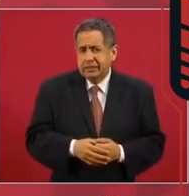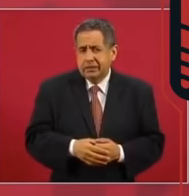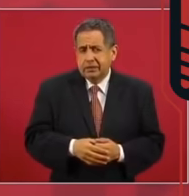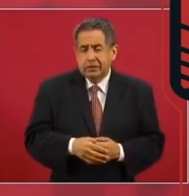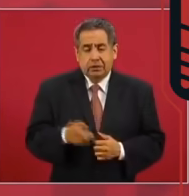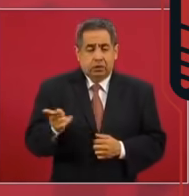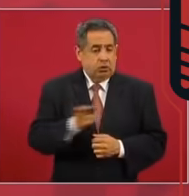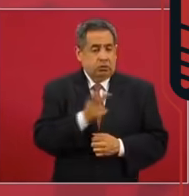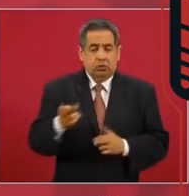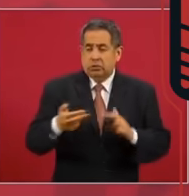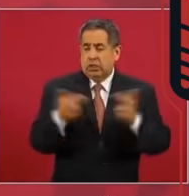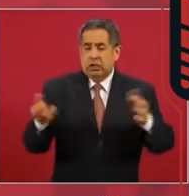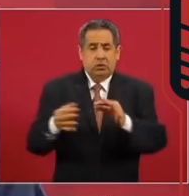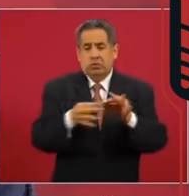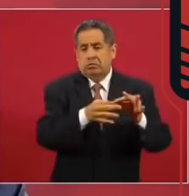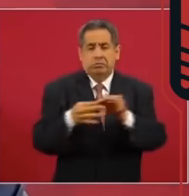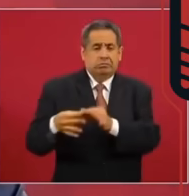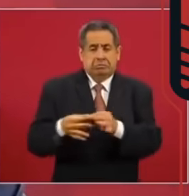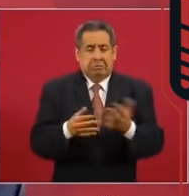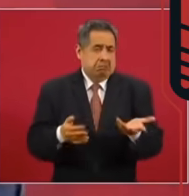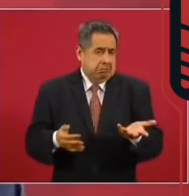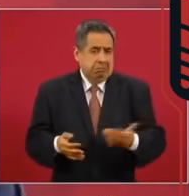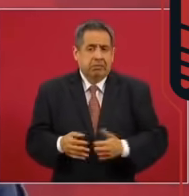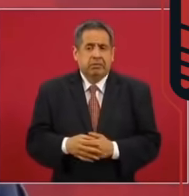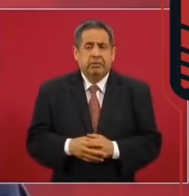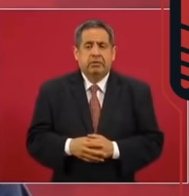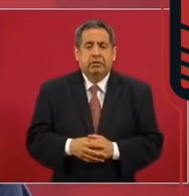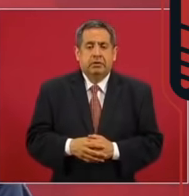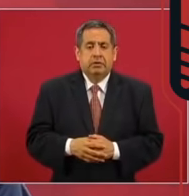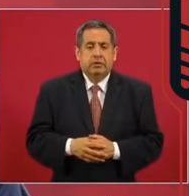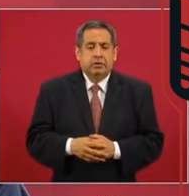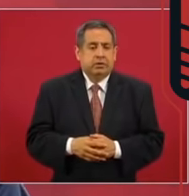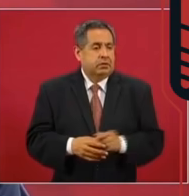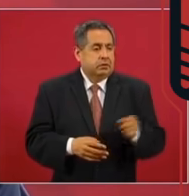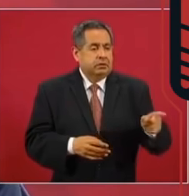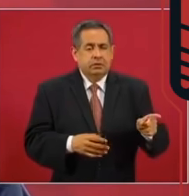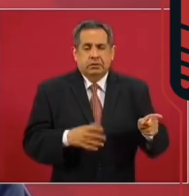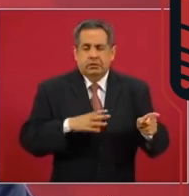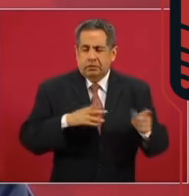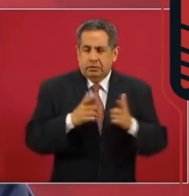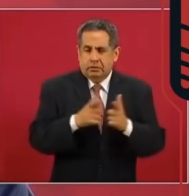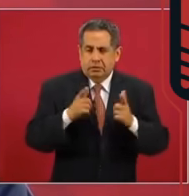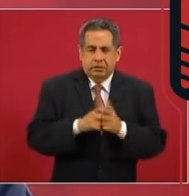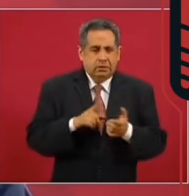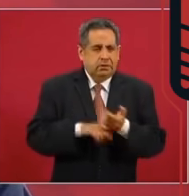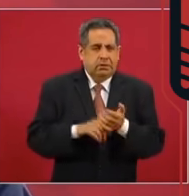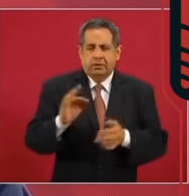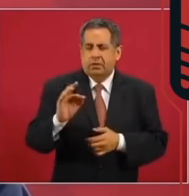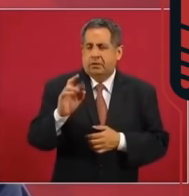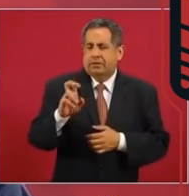tienen relación con este otro grupo que se llama Frena,